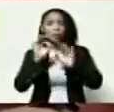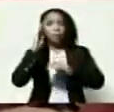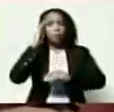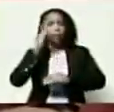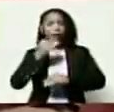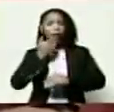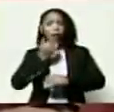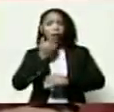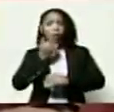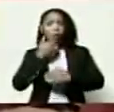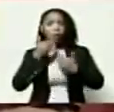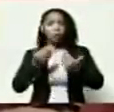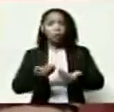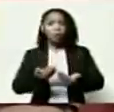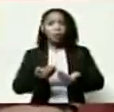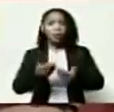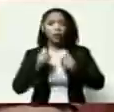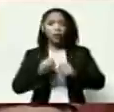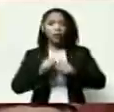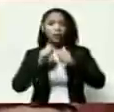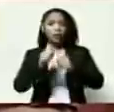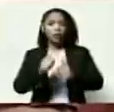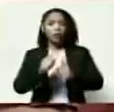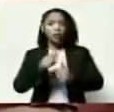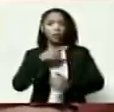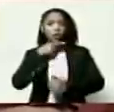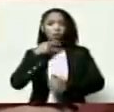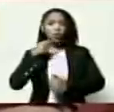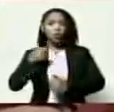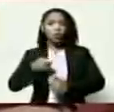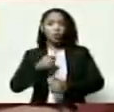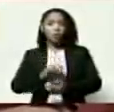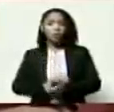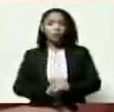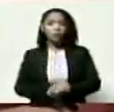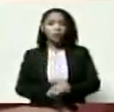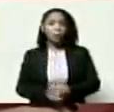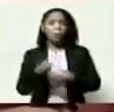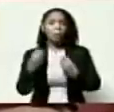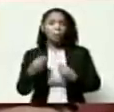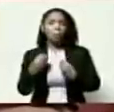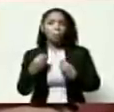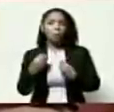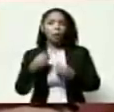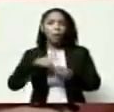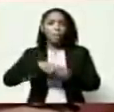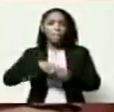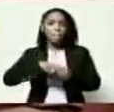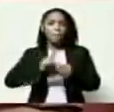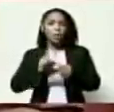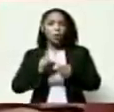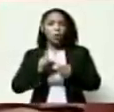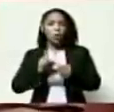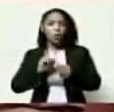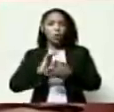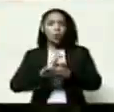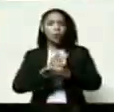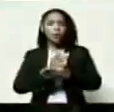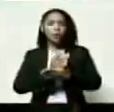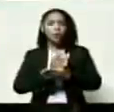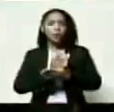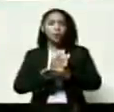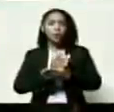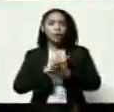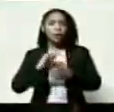ha iniciado Rusia para la desnazificación y